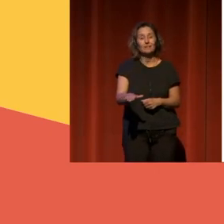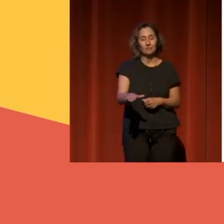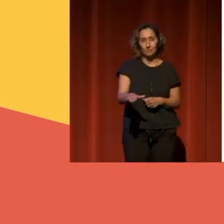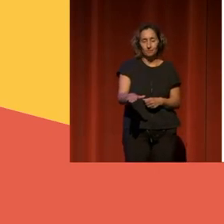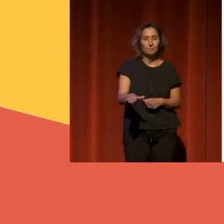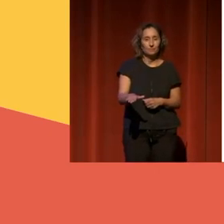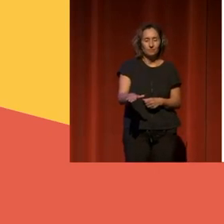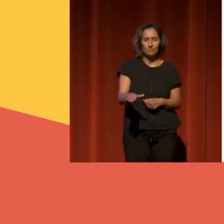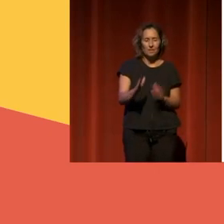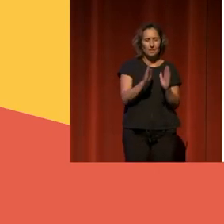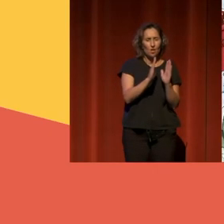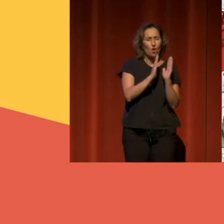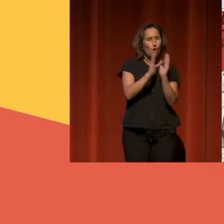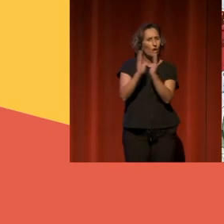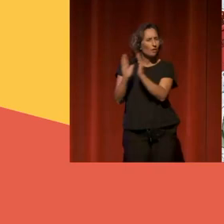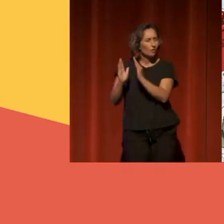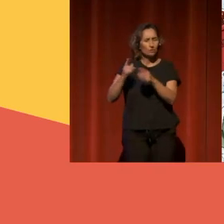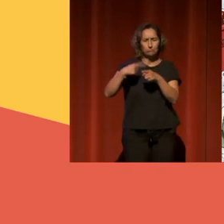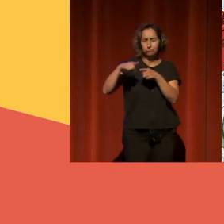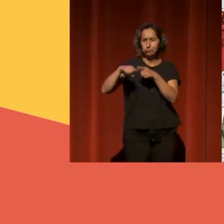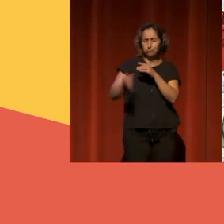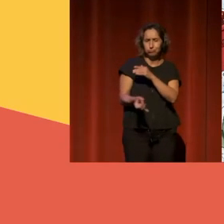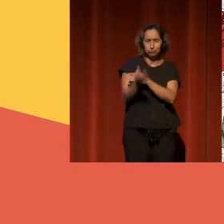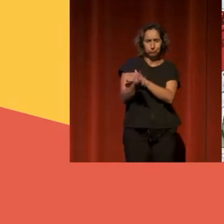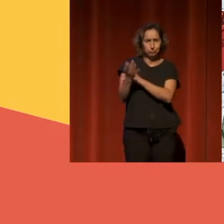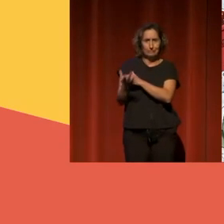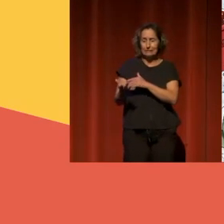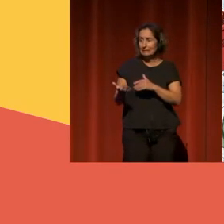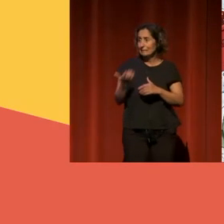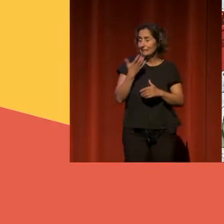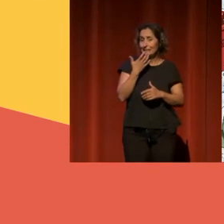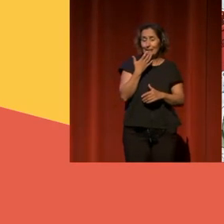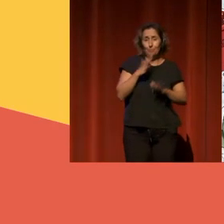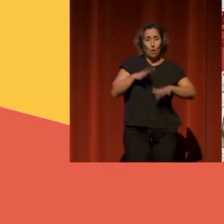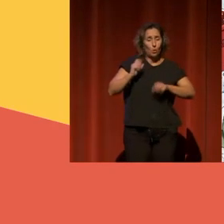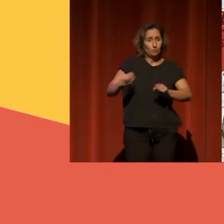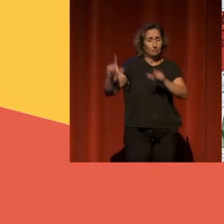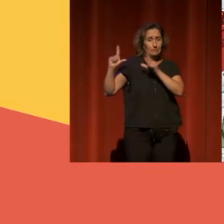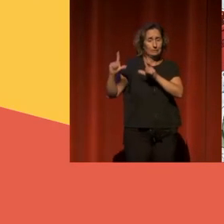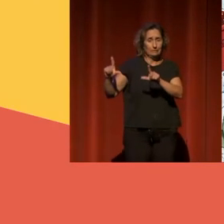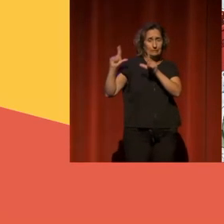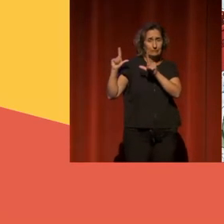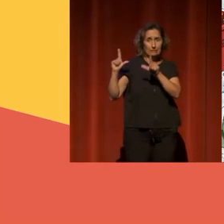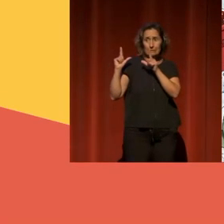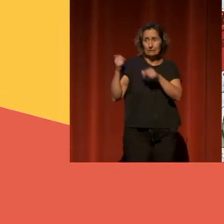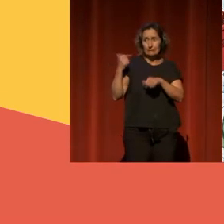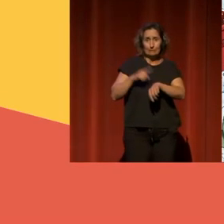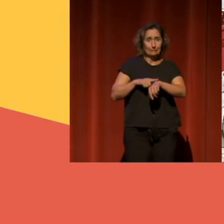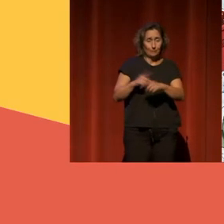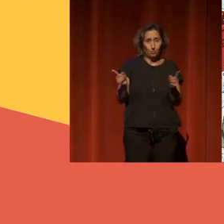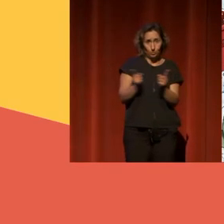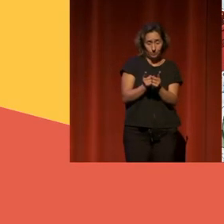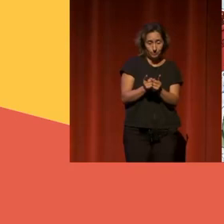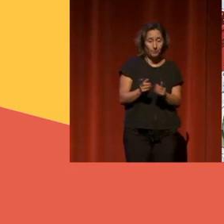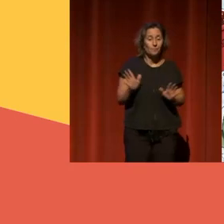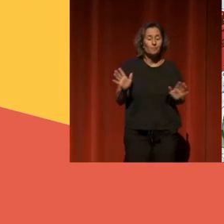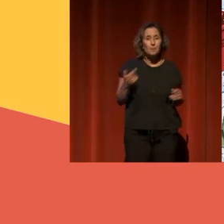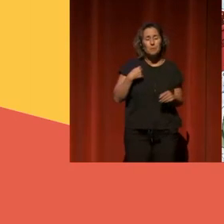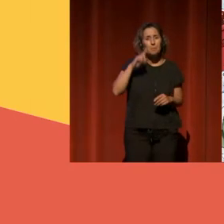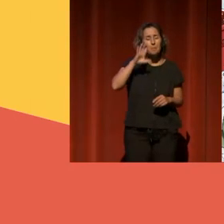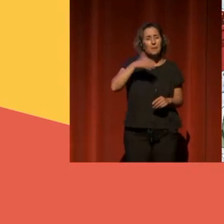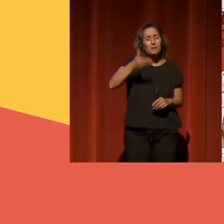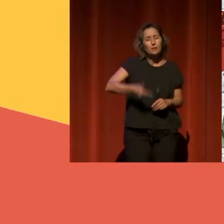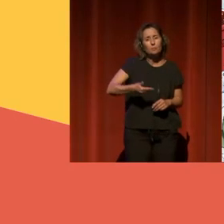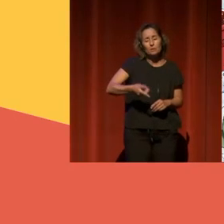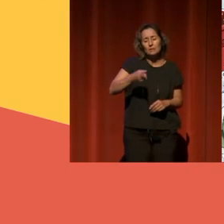desarrollado diversas colecciones de las que solo puedo traer algunos ejemplos por la extensión de esta comunicación, pero también me parecía importante